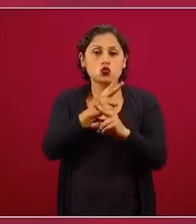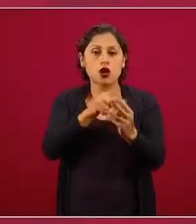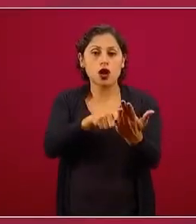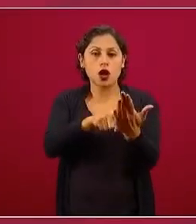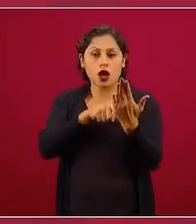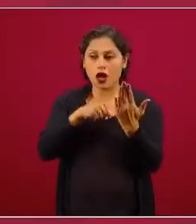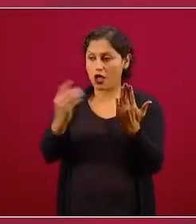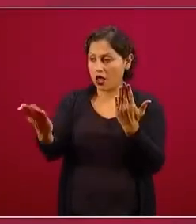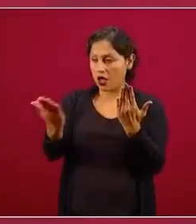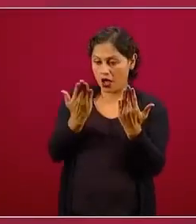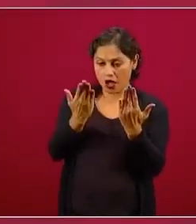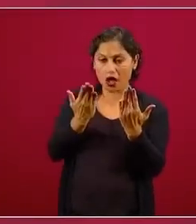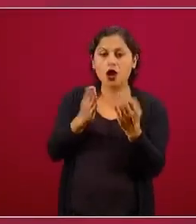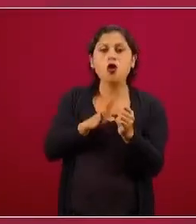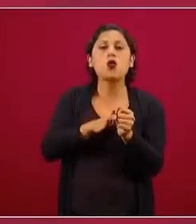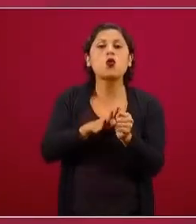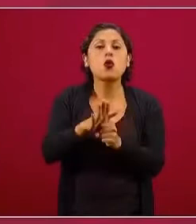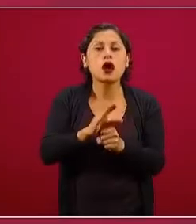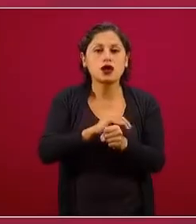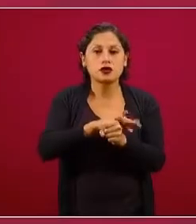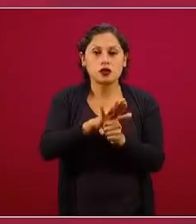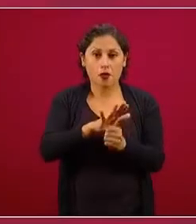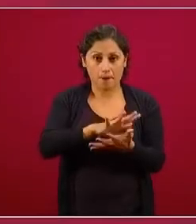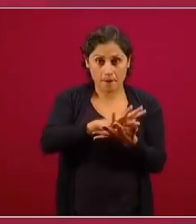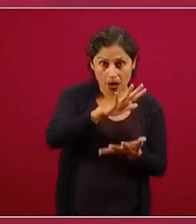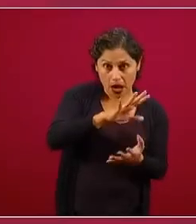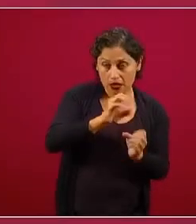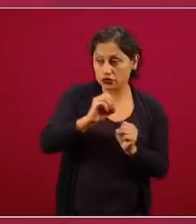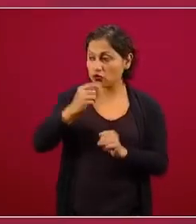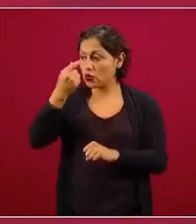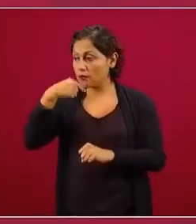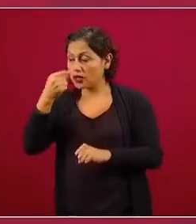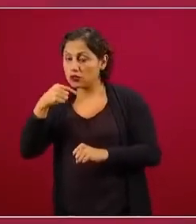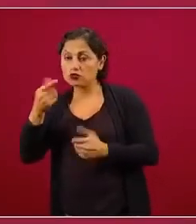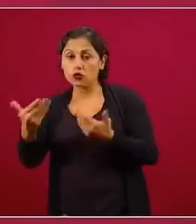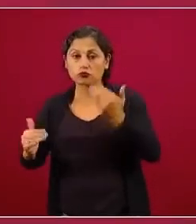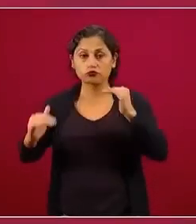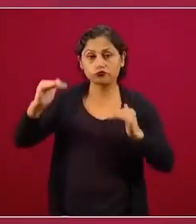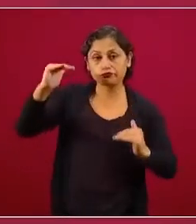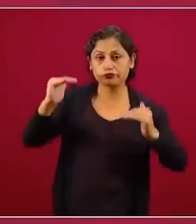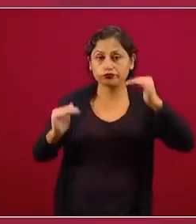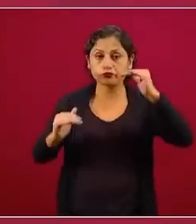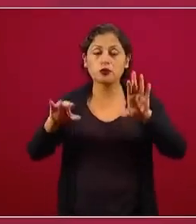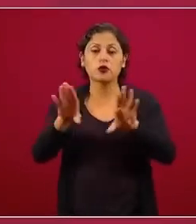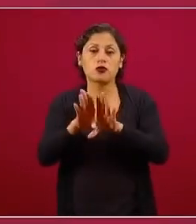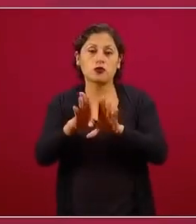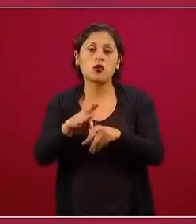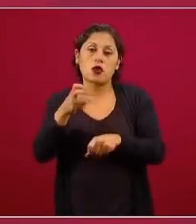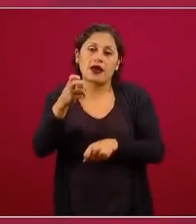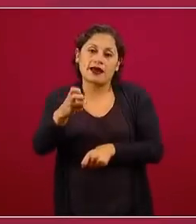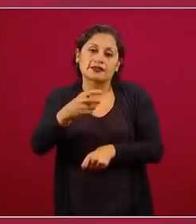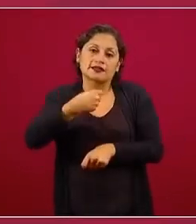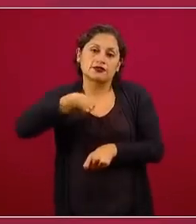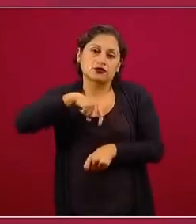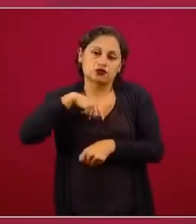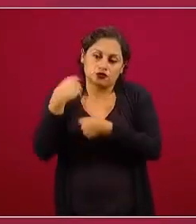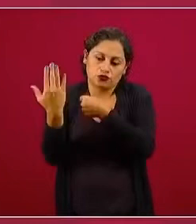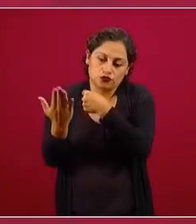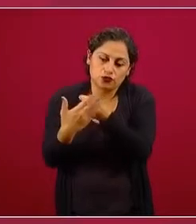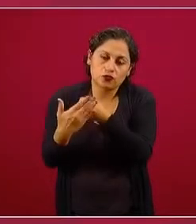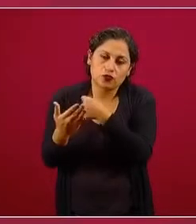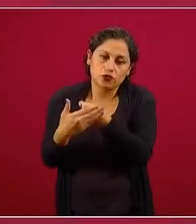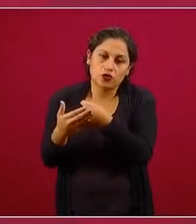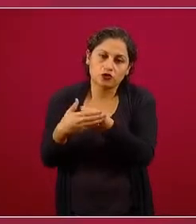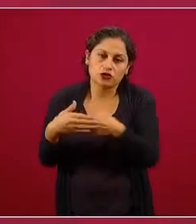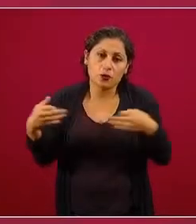cuál es el virus que en su momento empieza a predominar o cómo empiezan estos a co-circular. Es un reto también que tendremos en los meses de